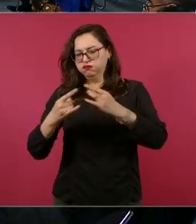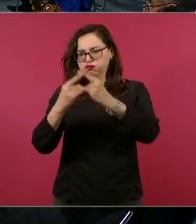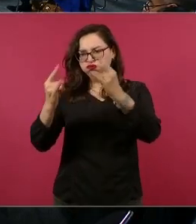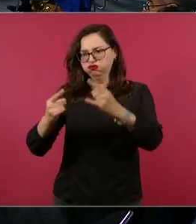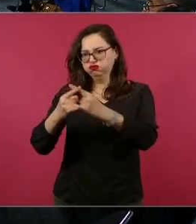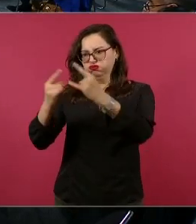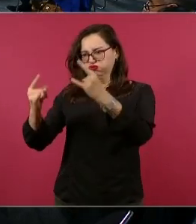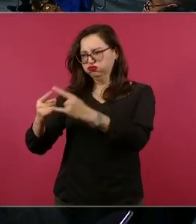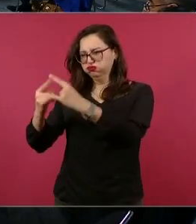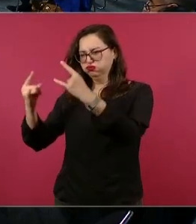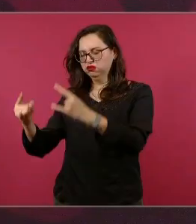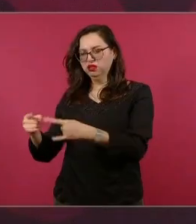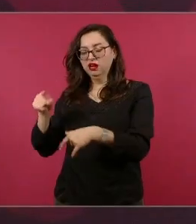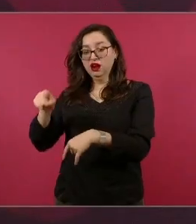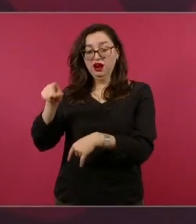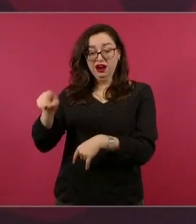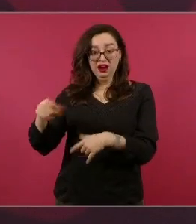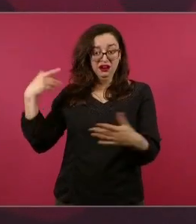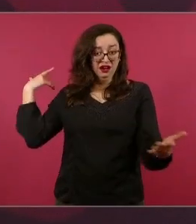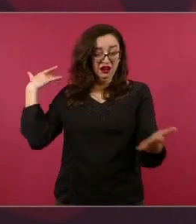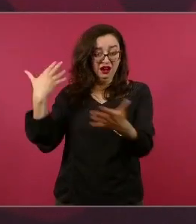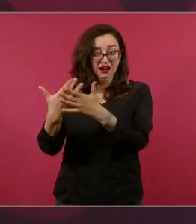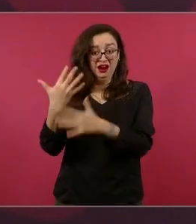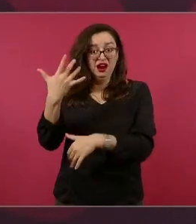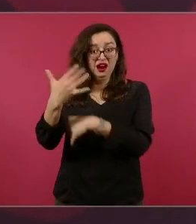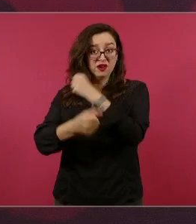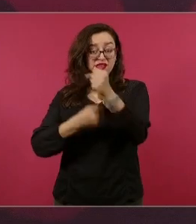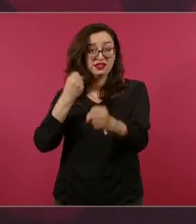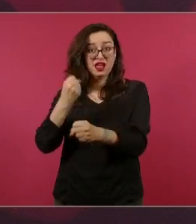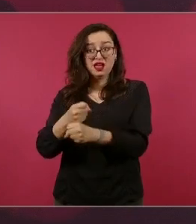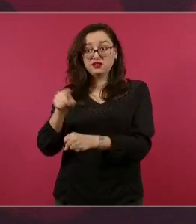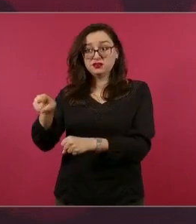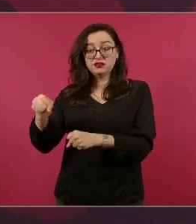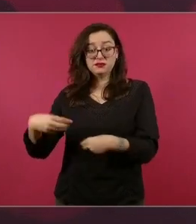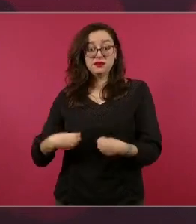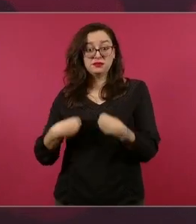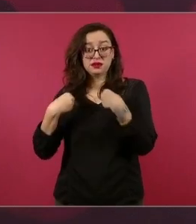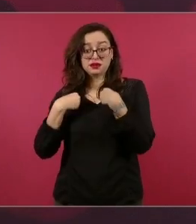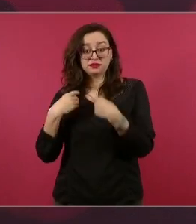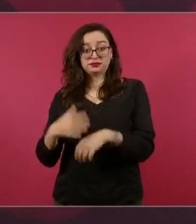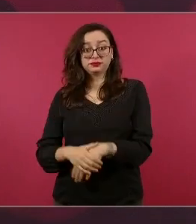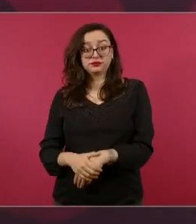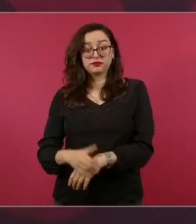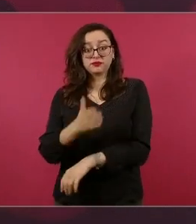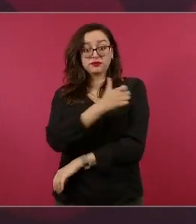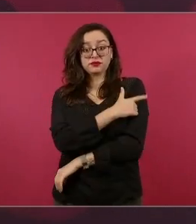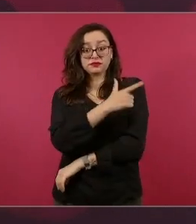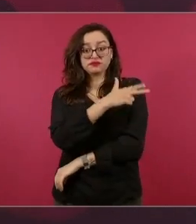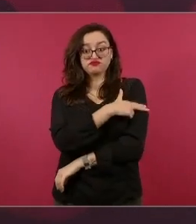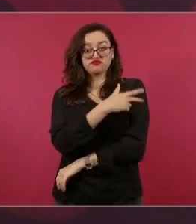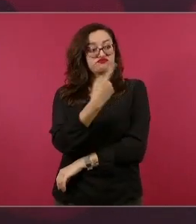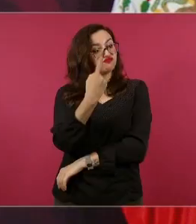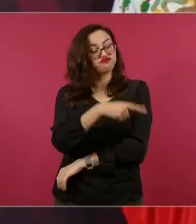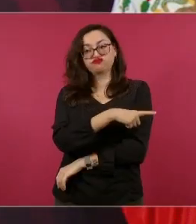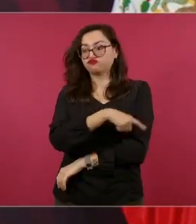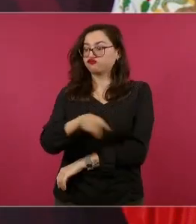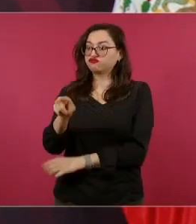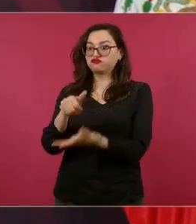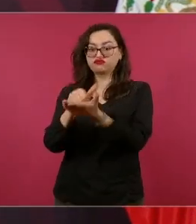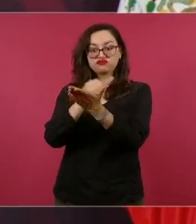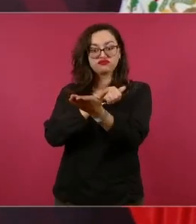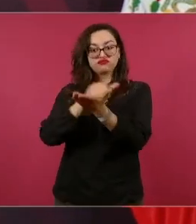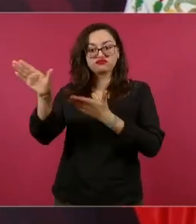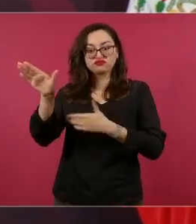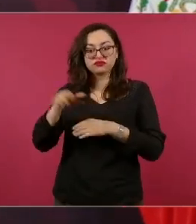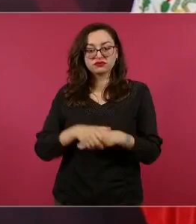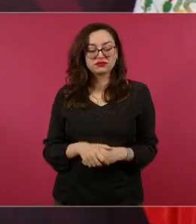a quienes viven desde hace 50 años en una colonia. Sí, nada más que son 1,000 casas,